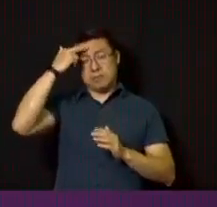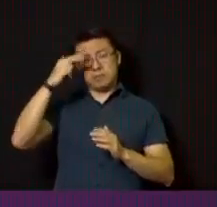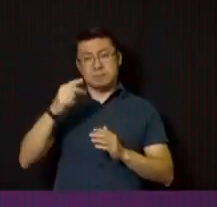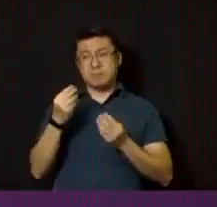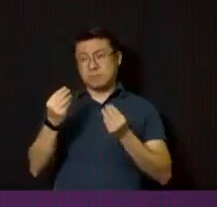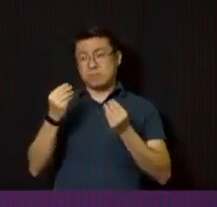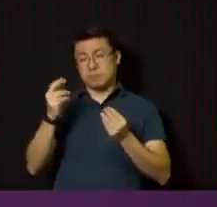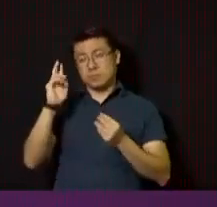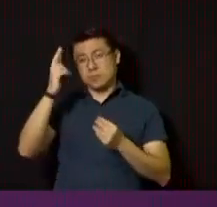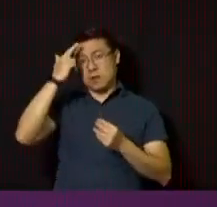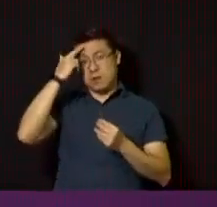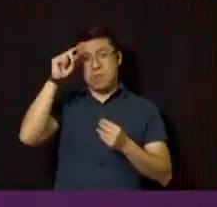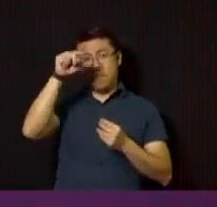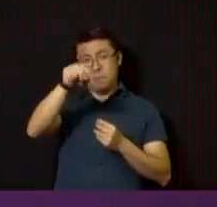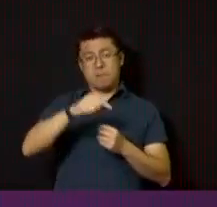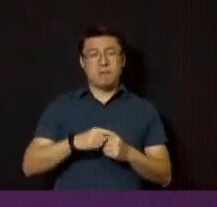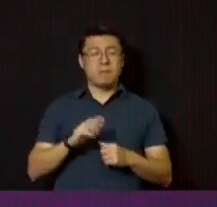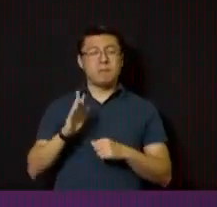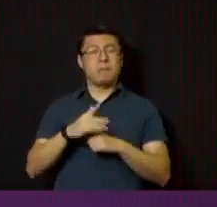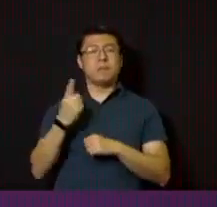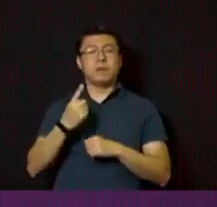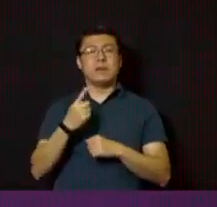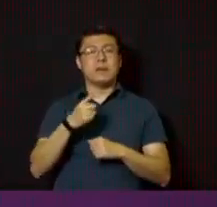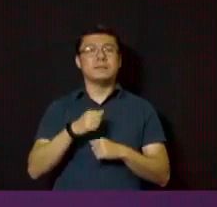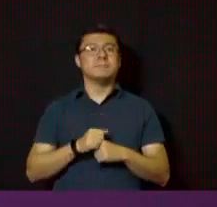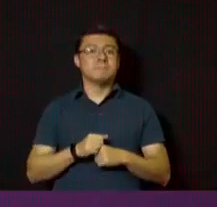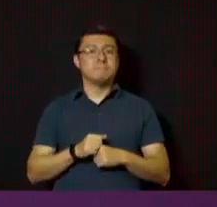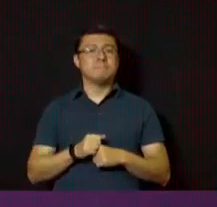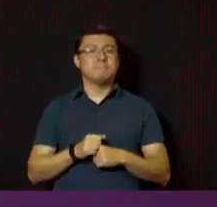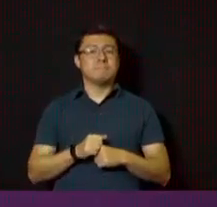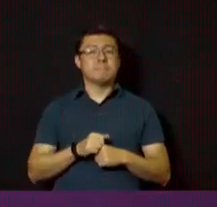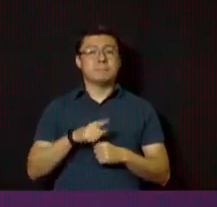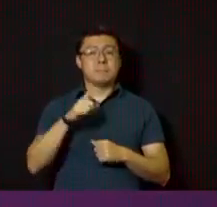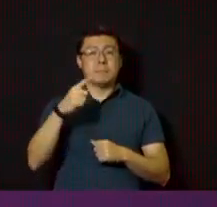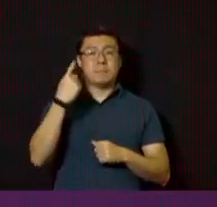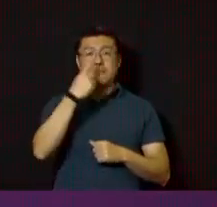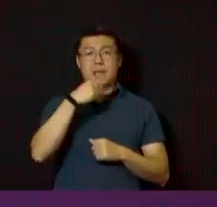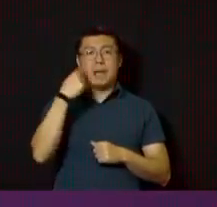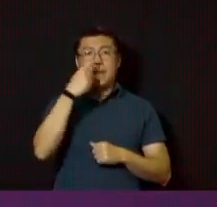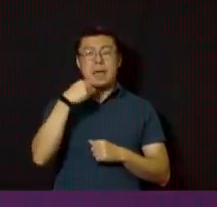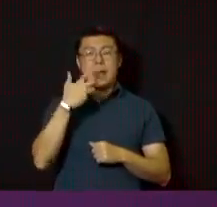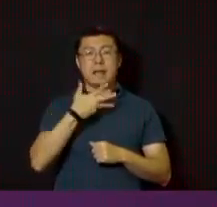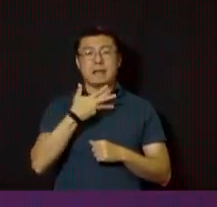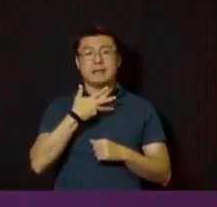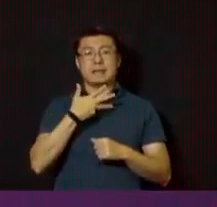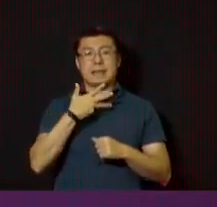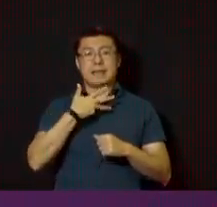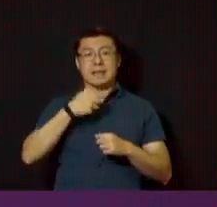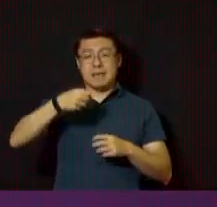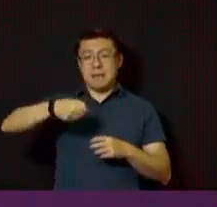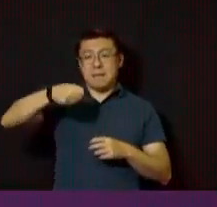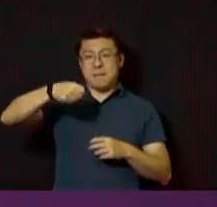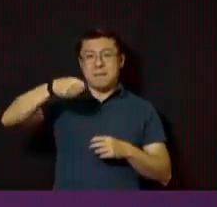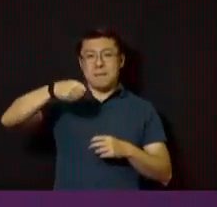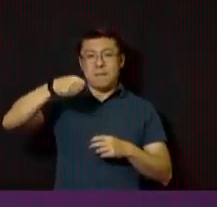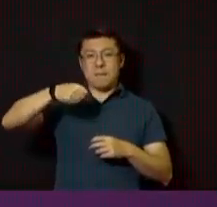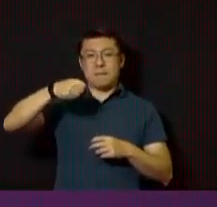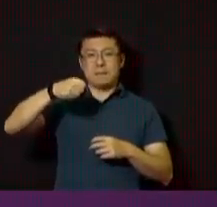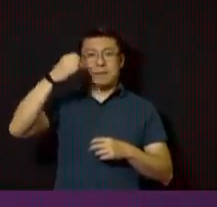muchos te recuerdan porque estuviste tu cara estuvo en las bolsas de OmniLife cuando ibas a un Cedis a